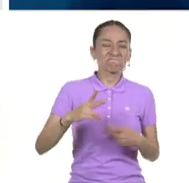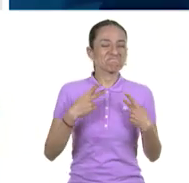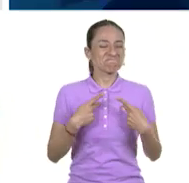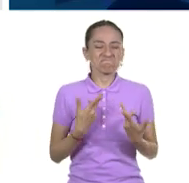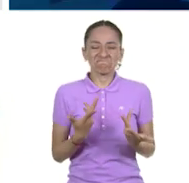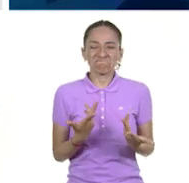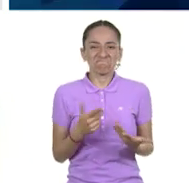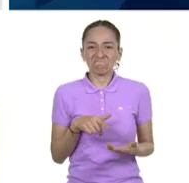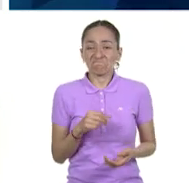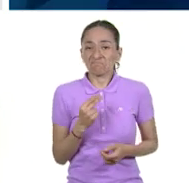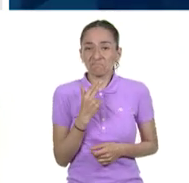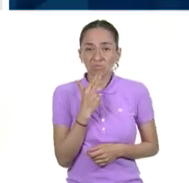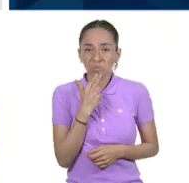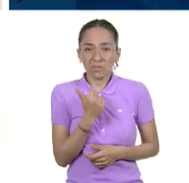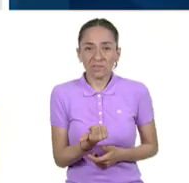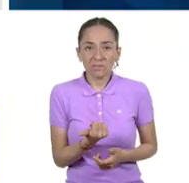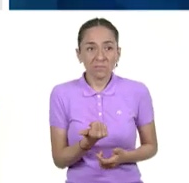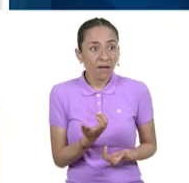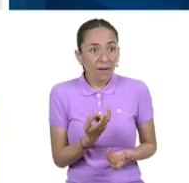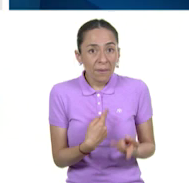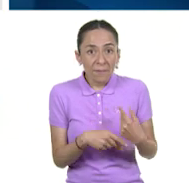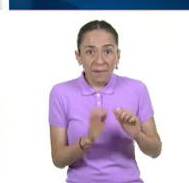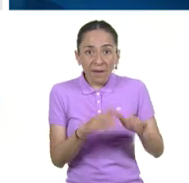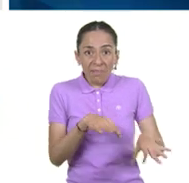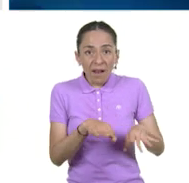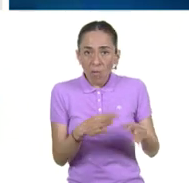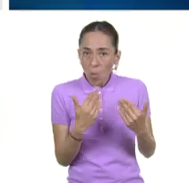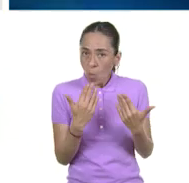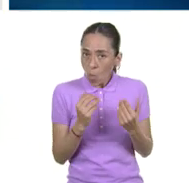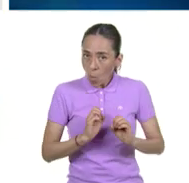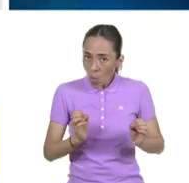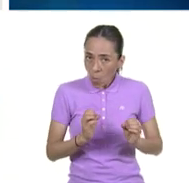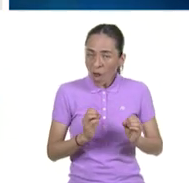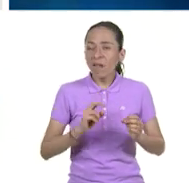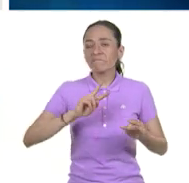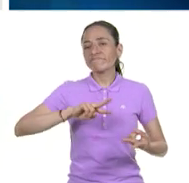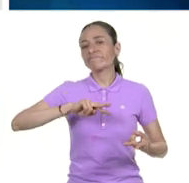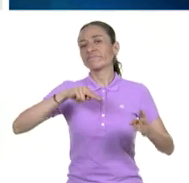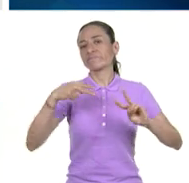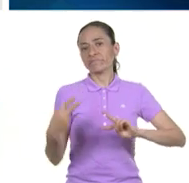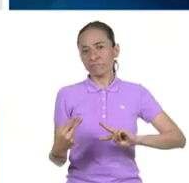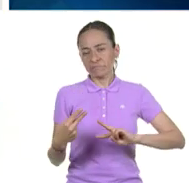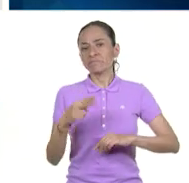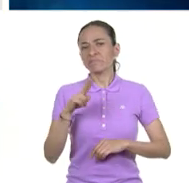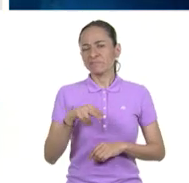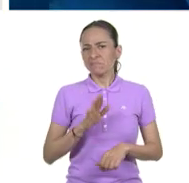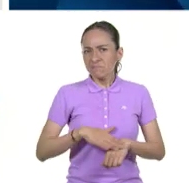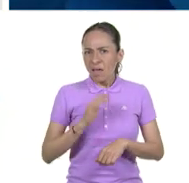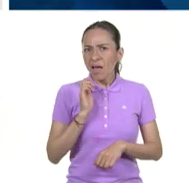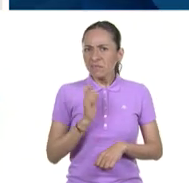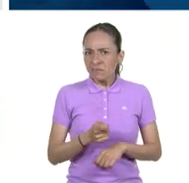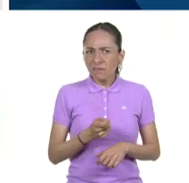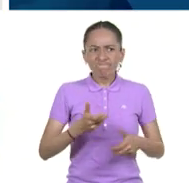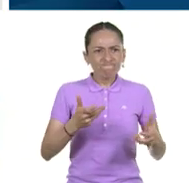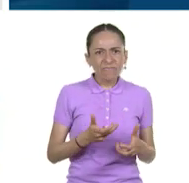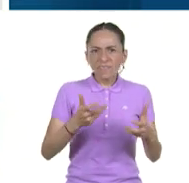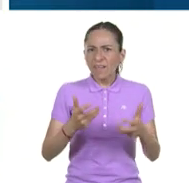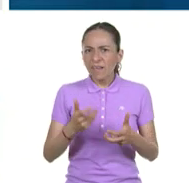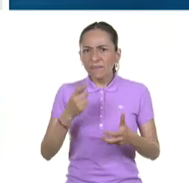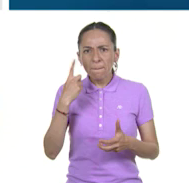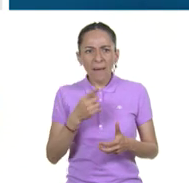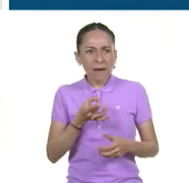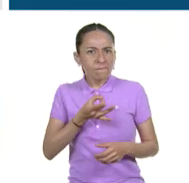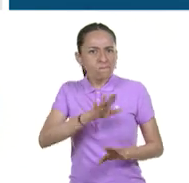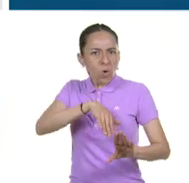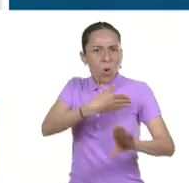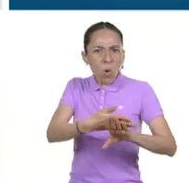gente, no genera empleo, por el contrario está sustentada en actividades de depredación del agua, de la